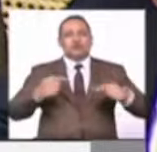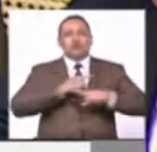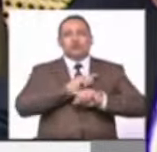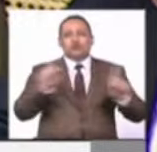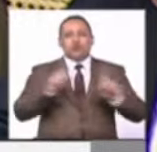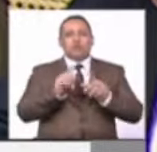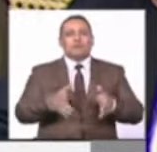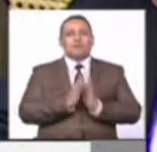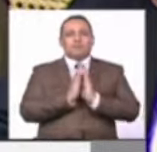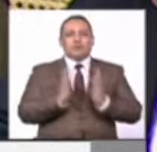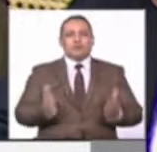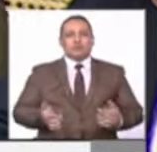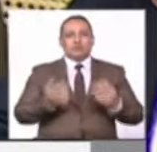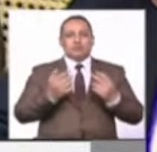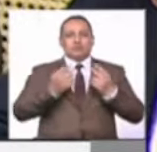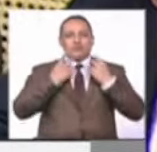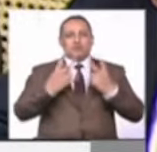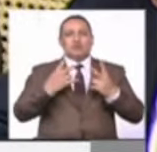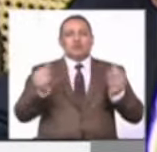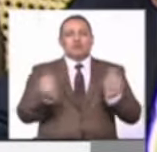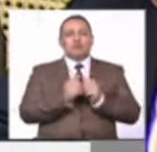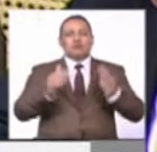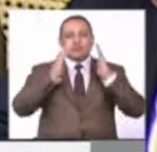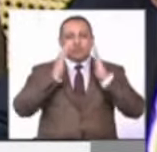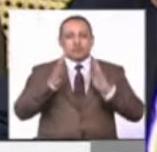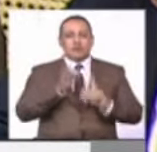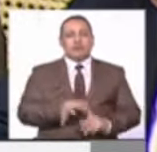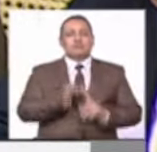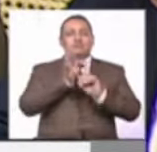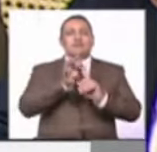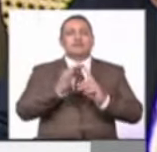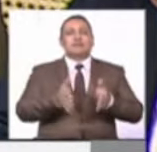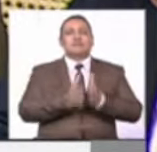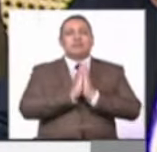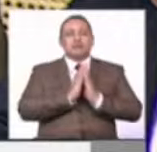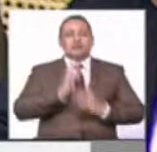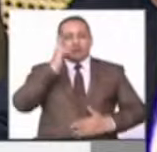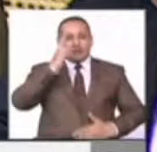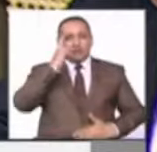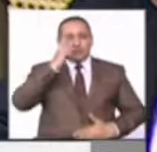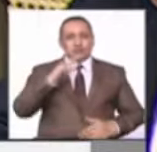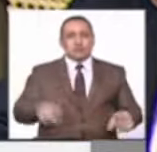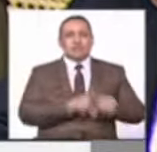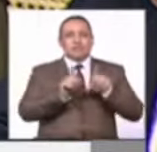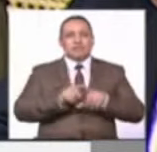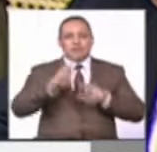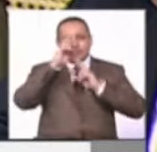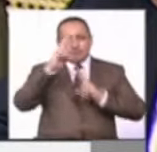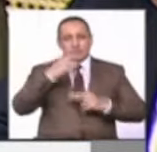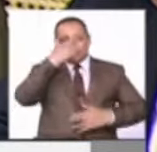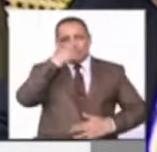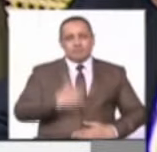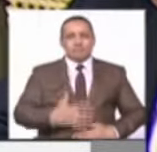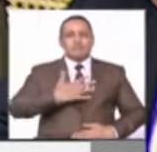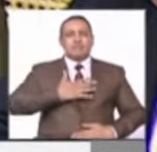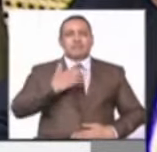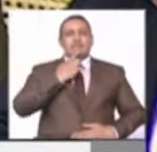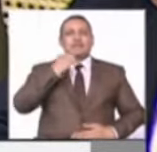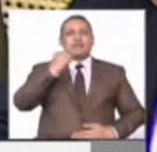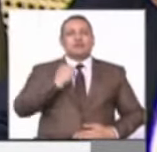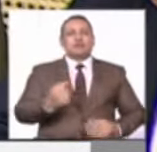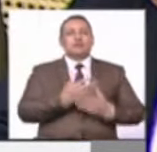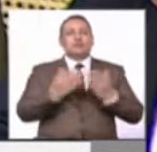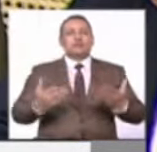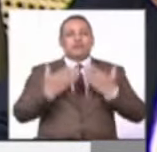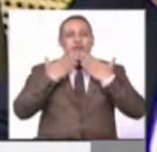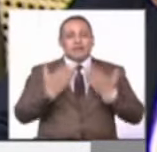pido una un trato especial pido reflexión y respeto a mis derechos agradezco